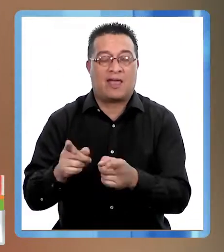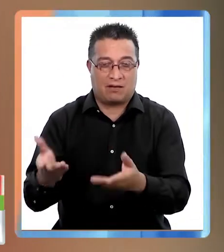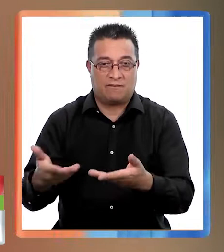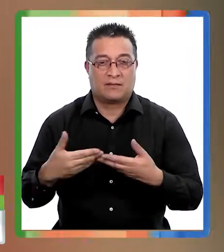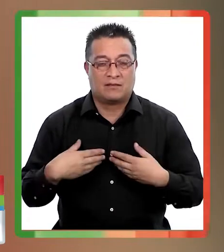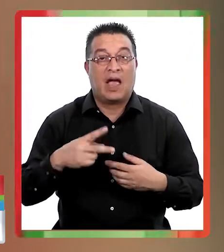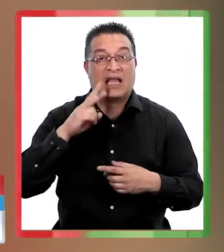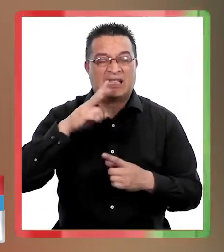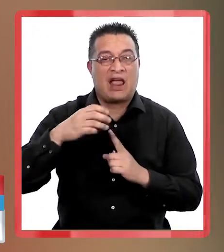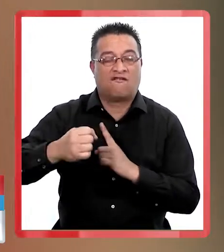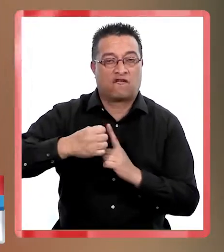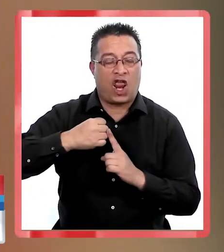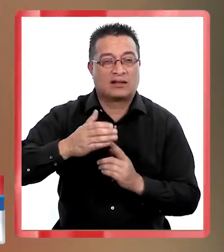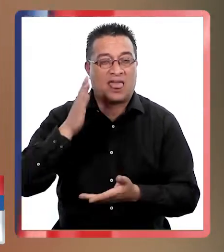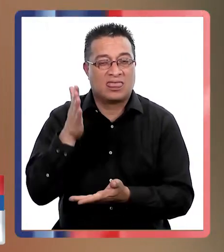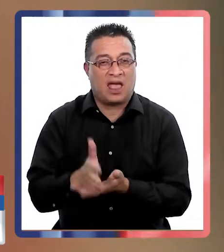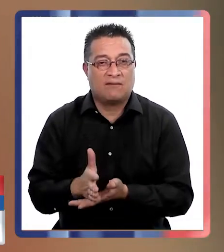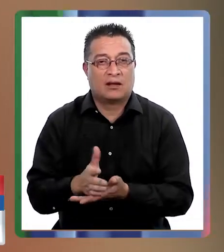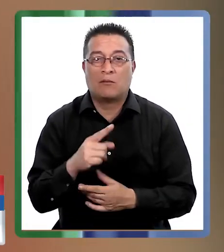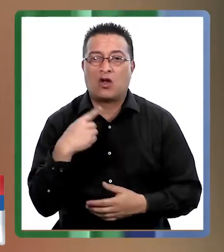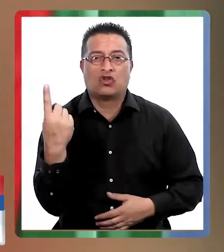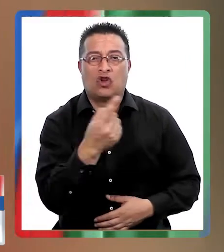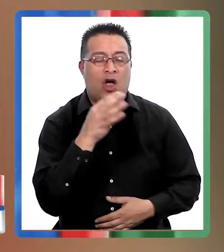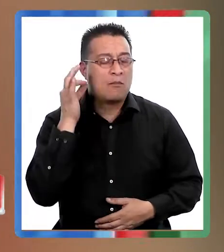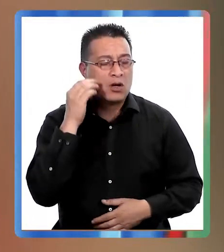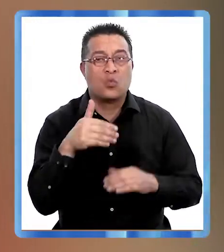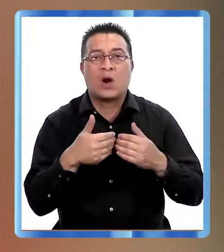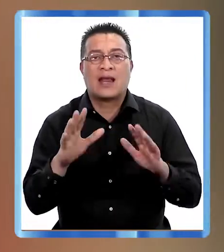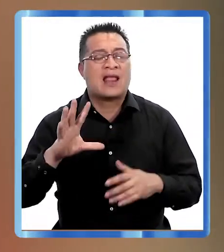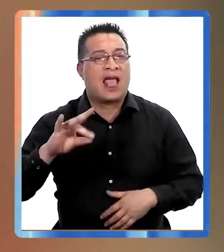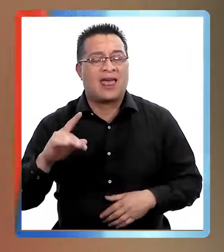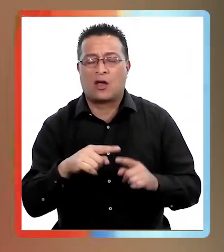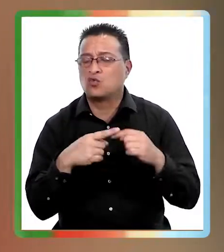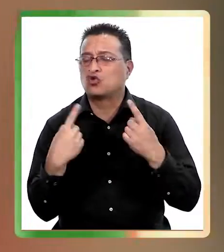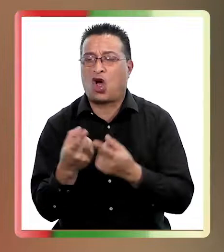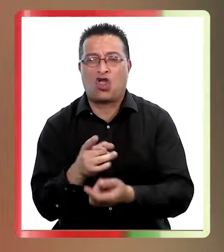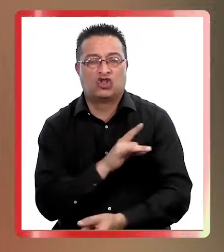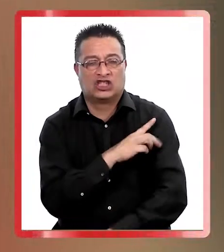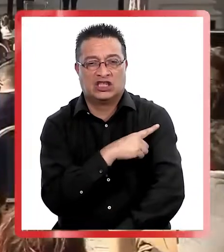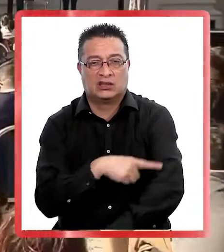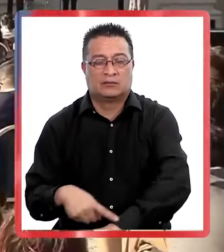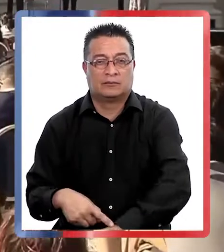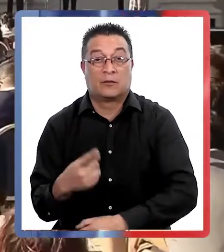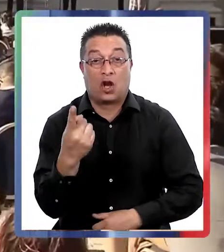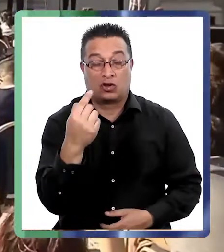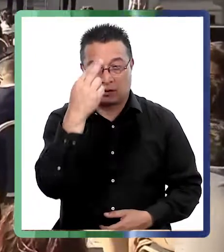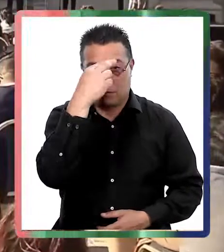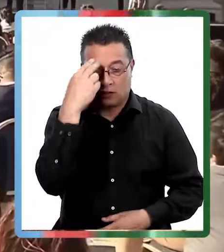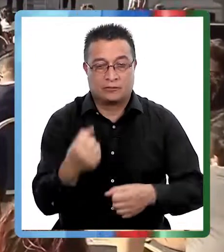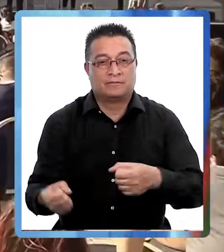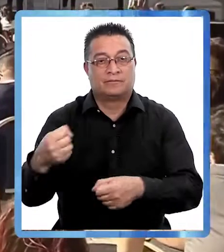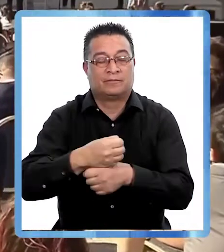una vida libre de violencia. A todas las mujeres, de todas las edades, en todo el territorio nacional. El 11 de